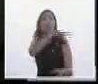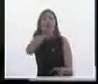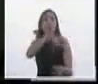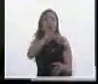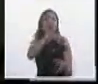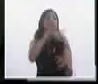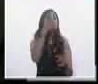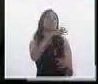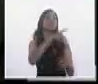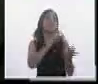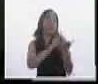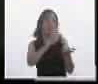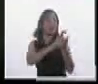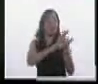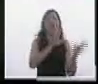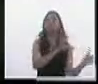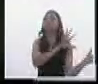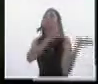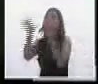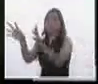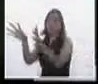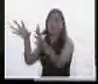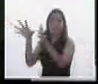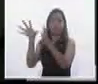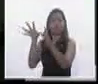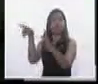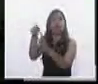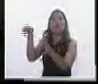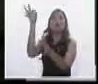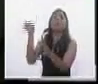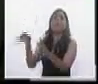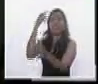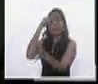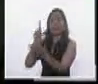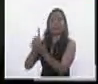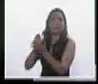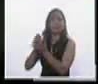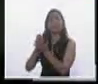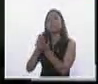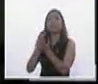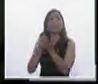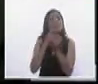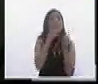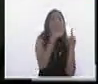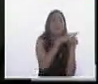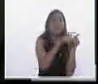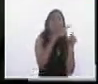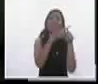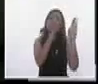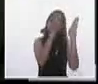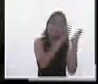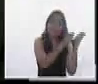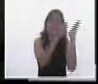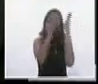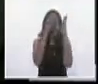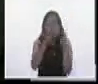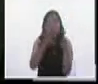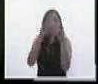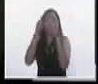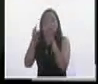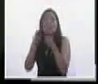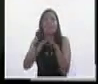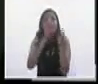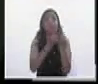en cada una de estas experiencias reconocerlas escucharlas desde sus significados desde lo que a ellos les parece